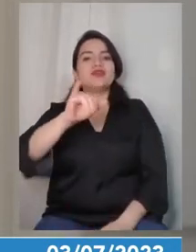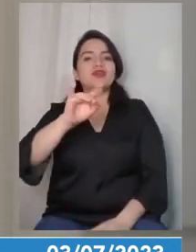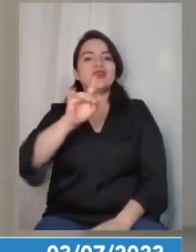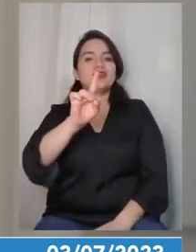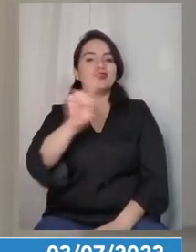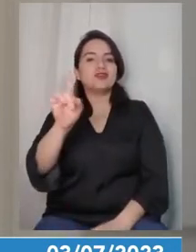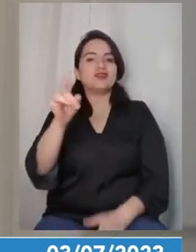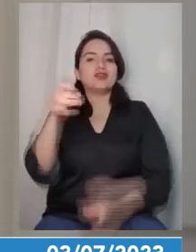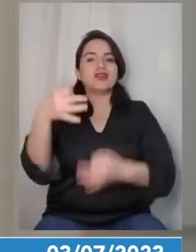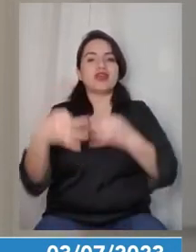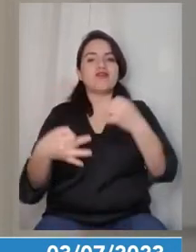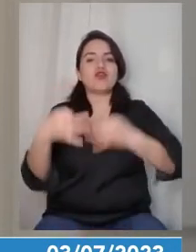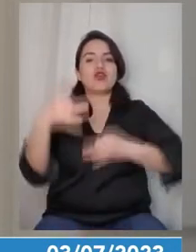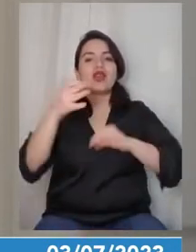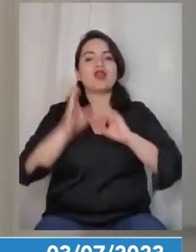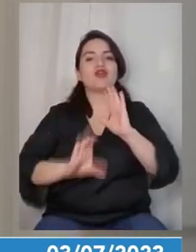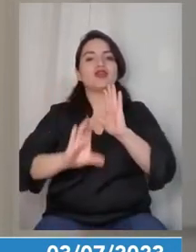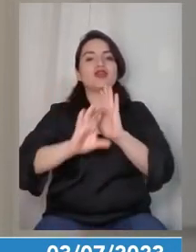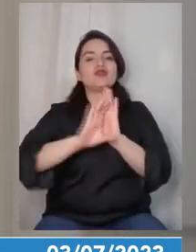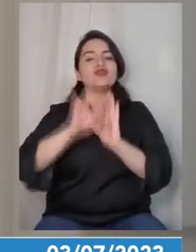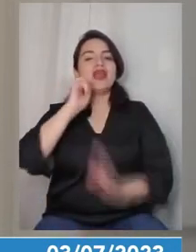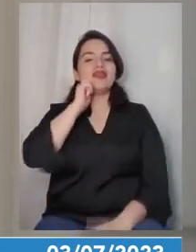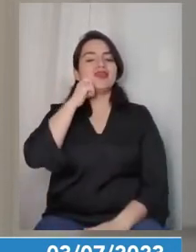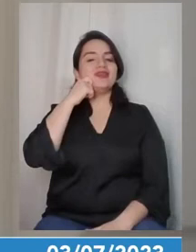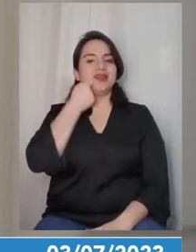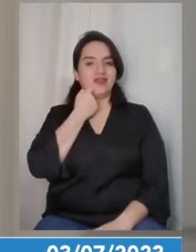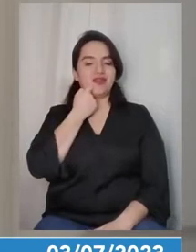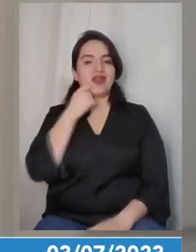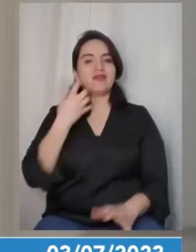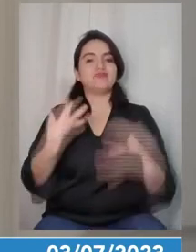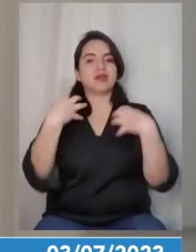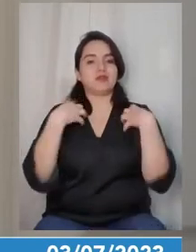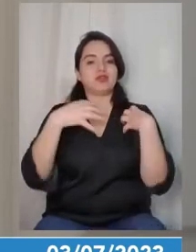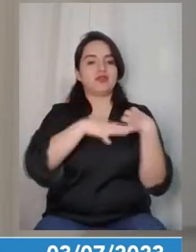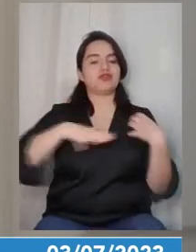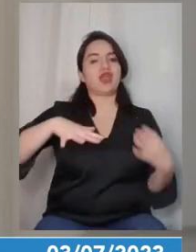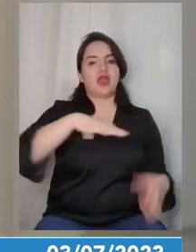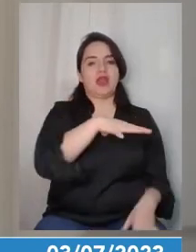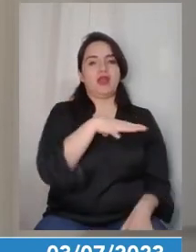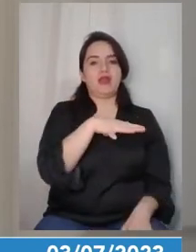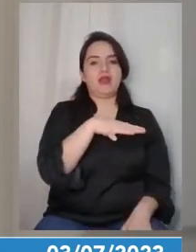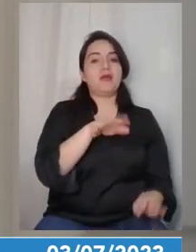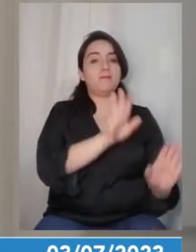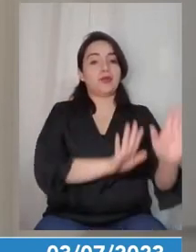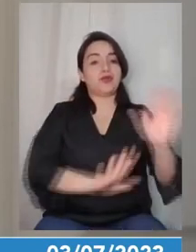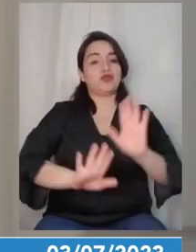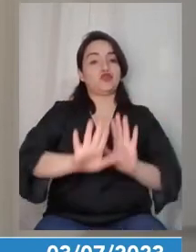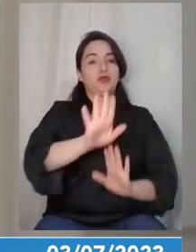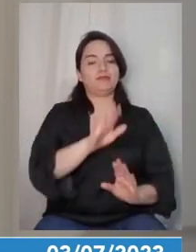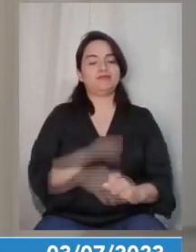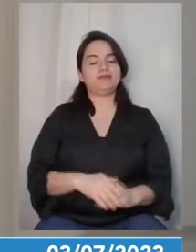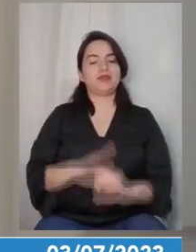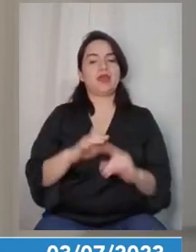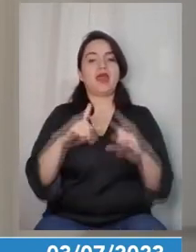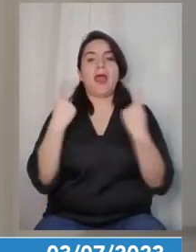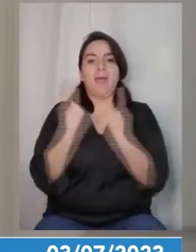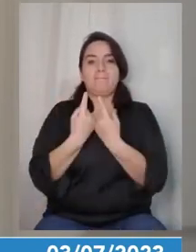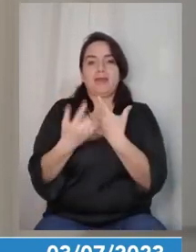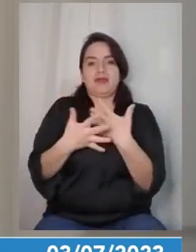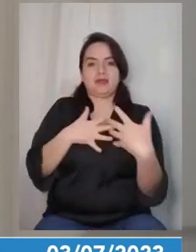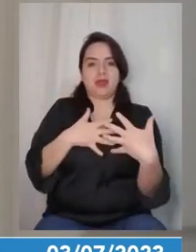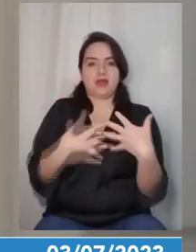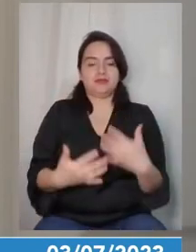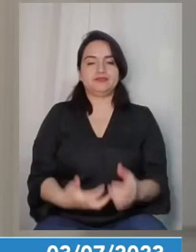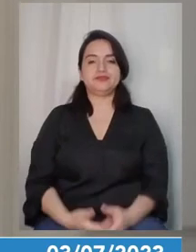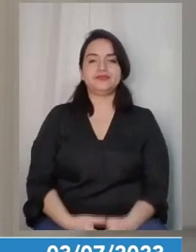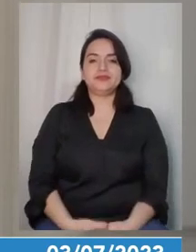significa, ¿no es cierto?, la función social en términos de la protección ambiental. Y